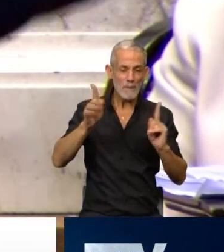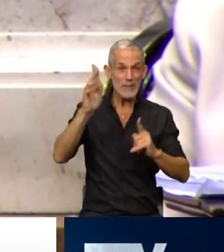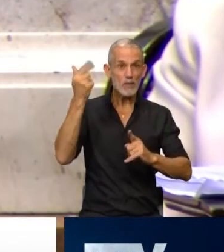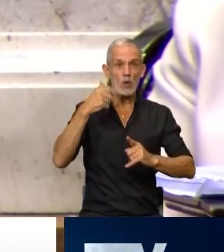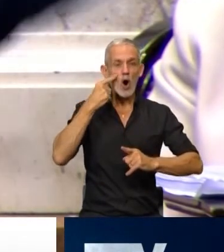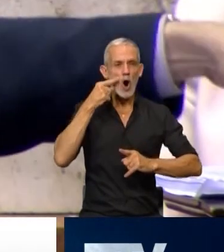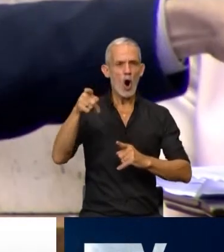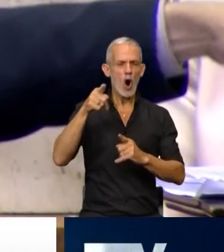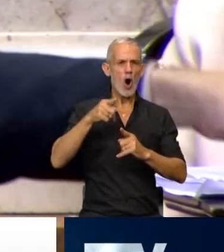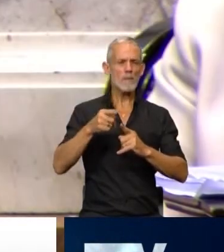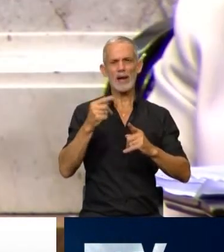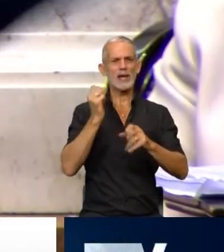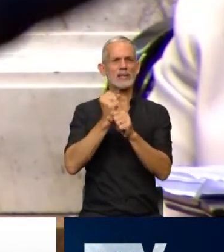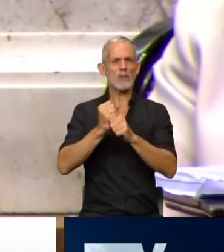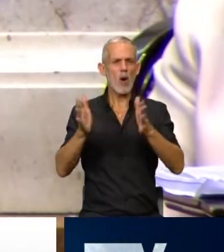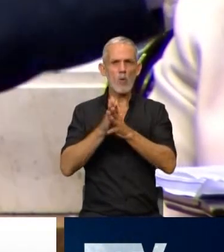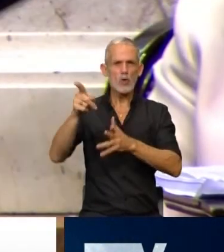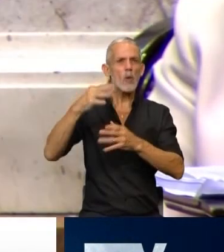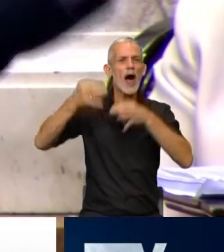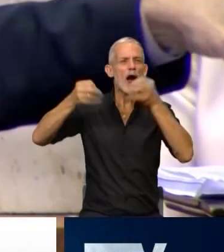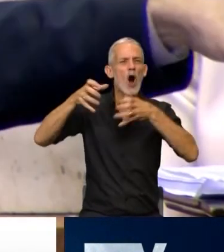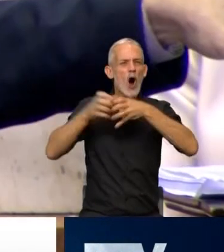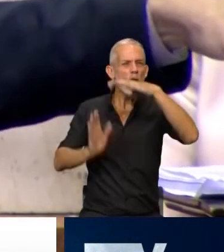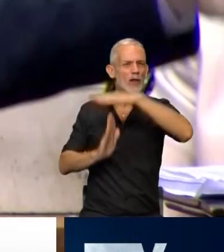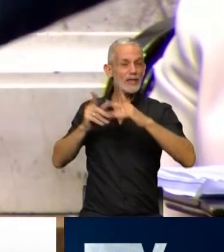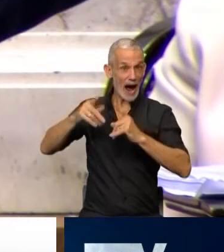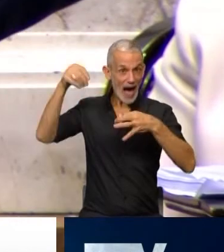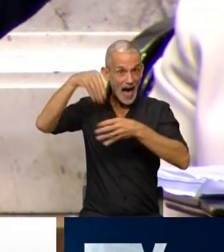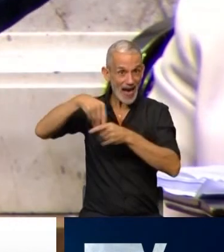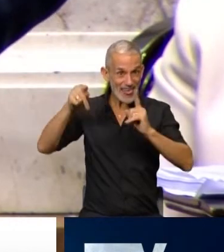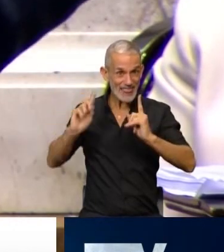esos señores cortesanos que están en la Corte Suprema